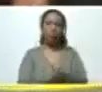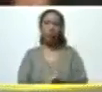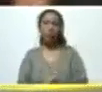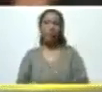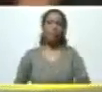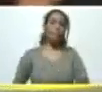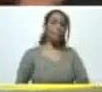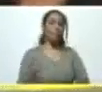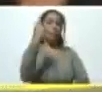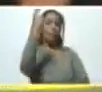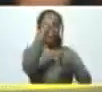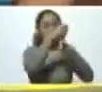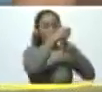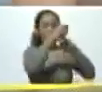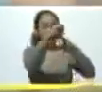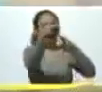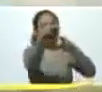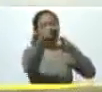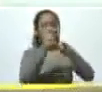primera línea,